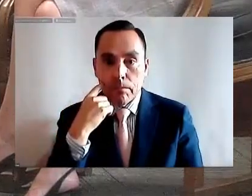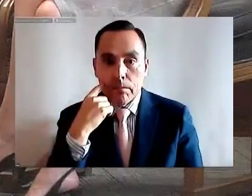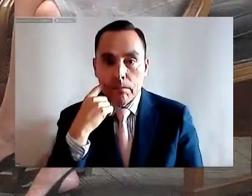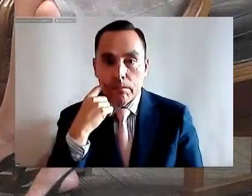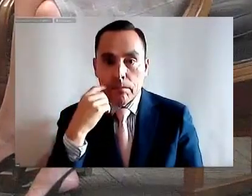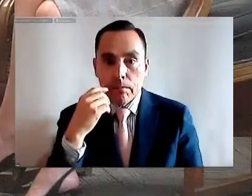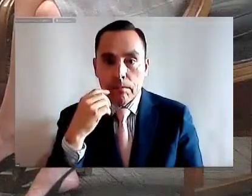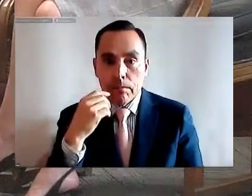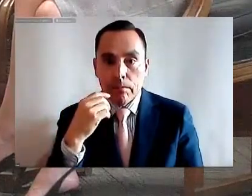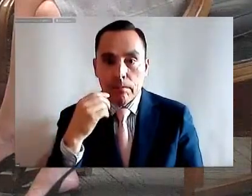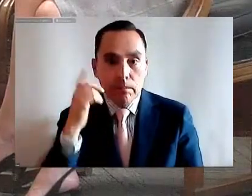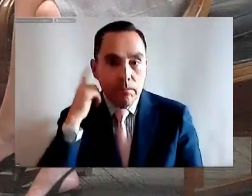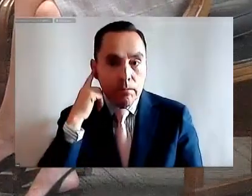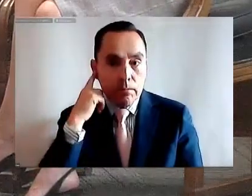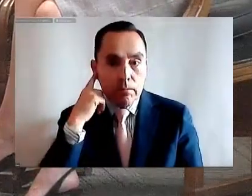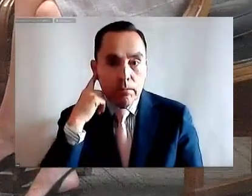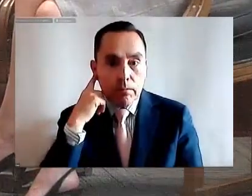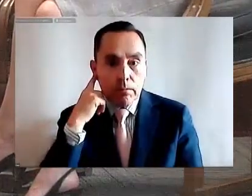actual?